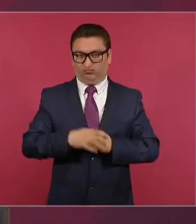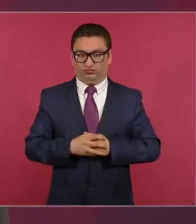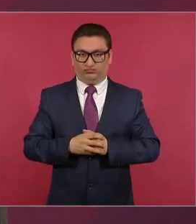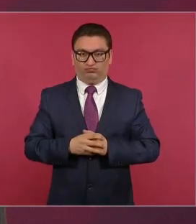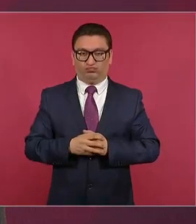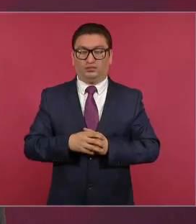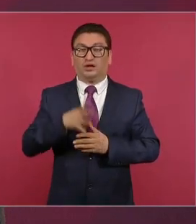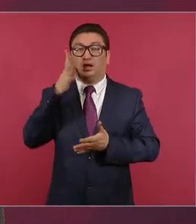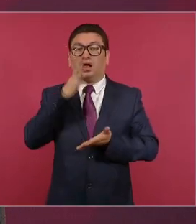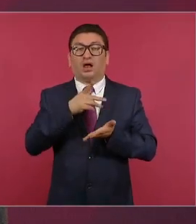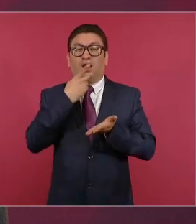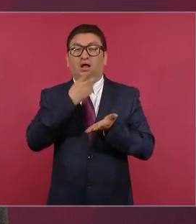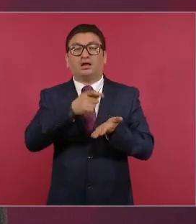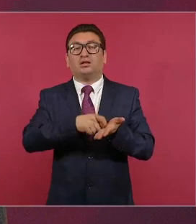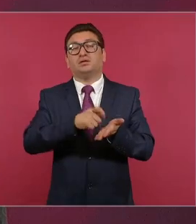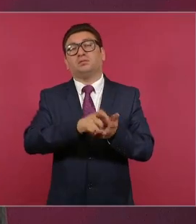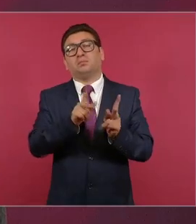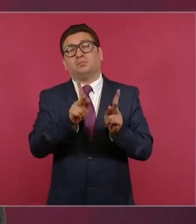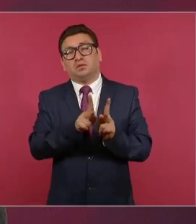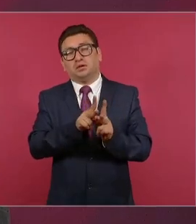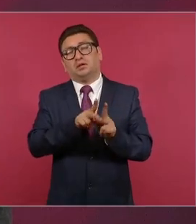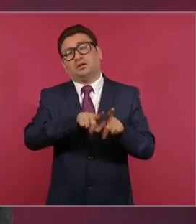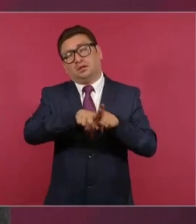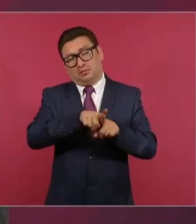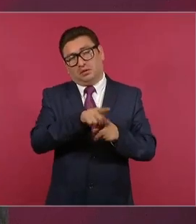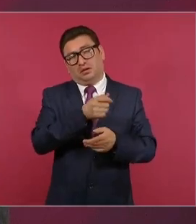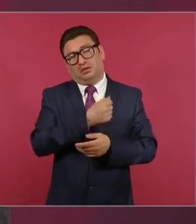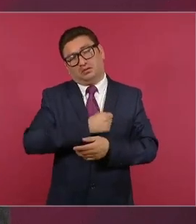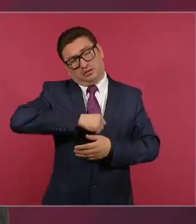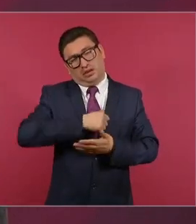Casi le decía, primo hermano, ayúdame.